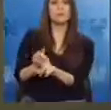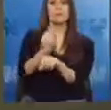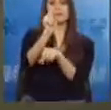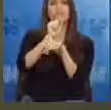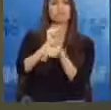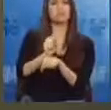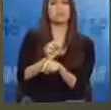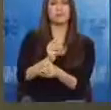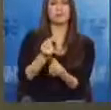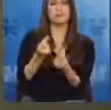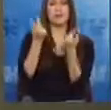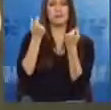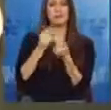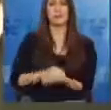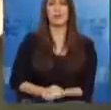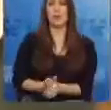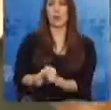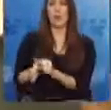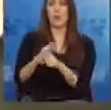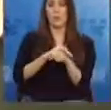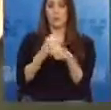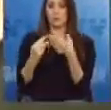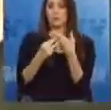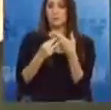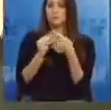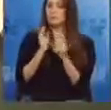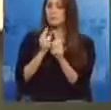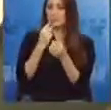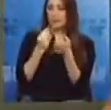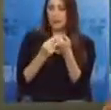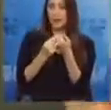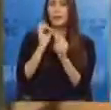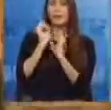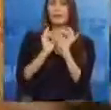de un minuto. ¿Se completó con éxito? Fabiola Santana, TC Televisión.